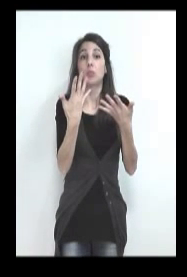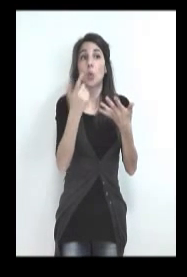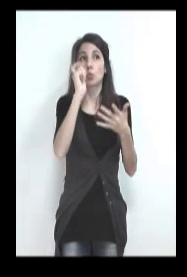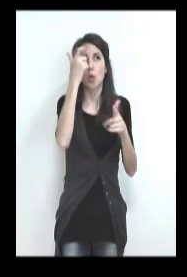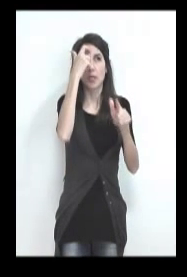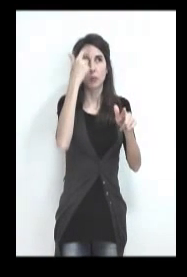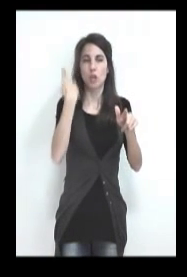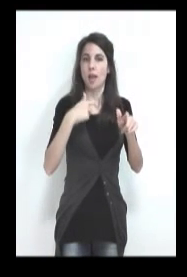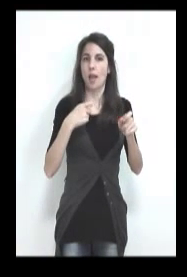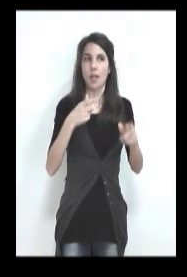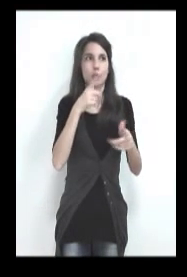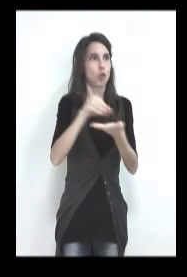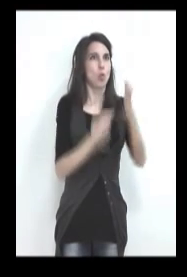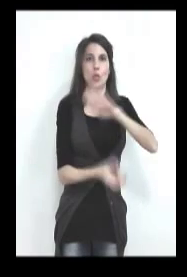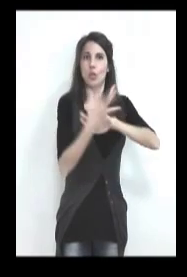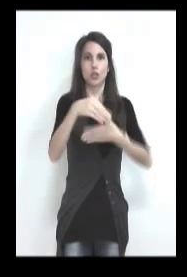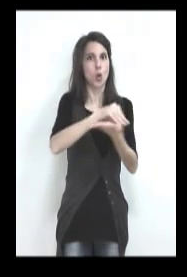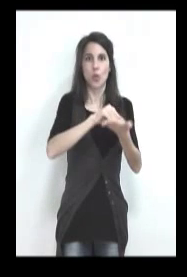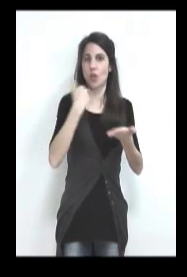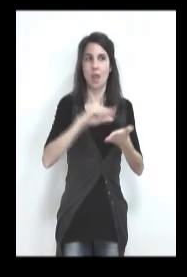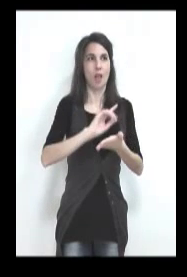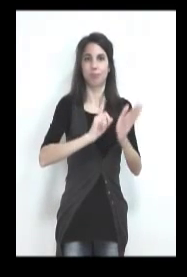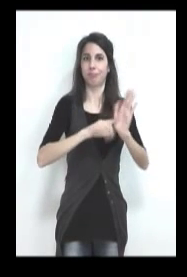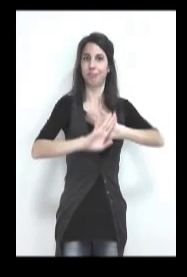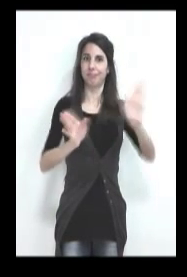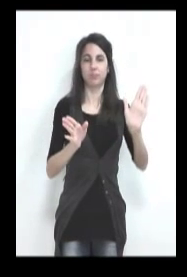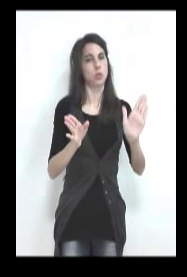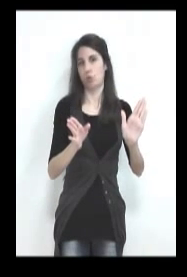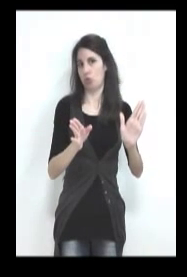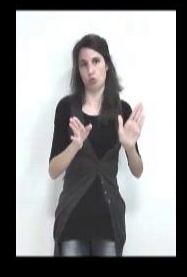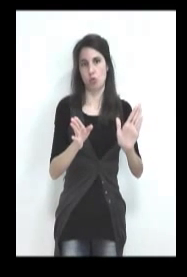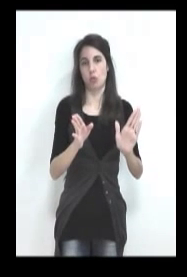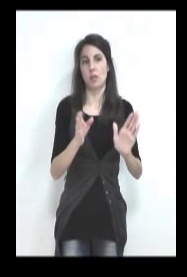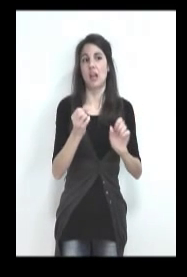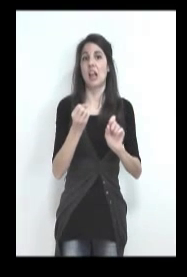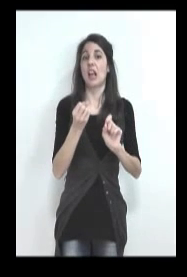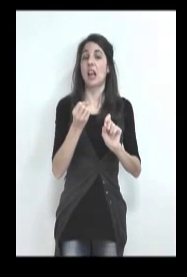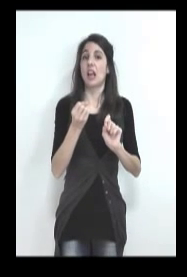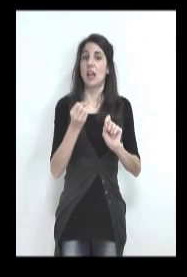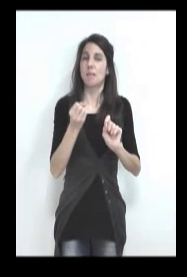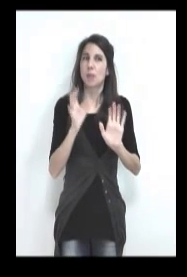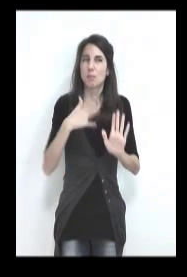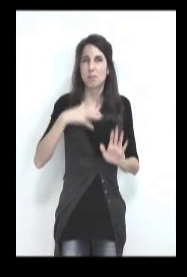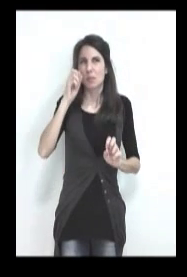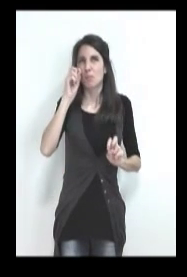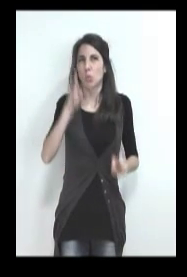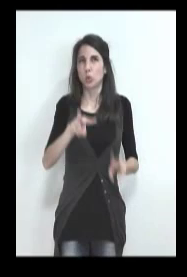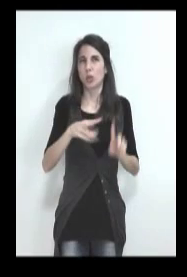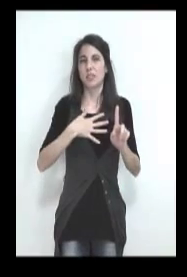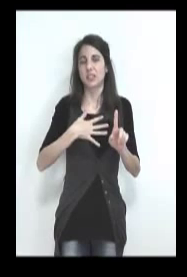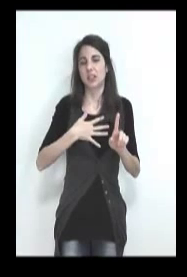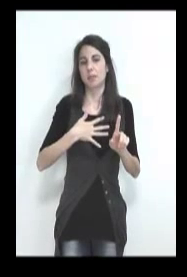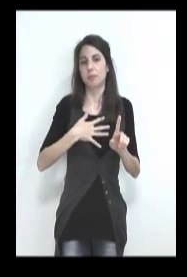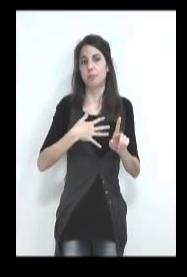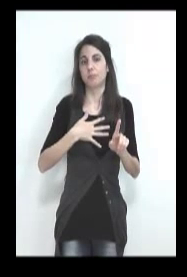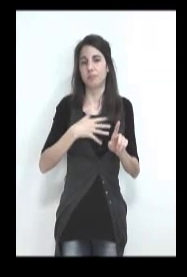concepto. Aunque eso fuese así, bajo mi punto de vista no me cabe la menor duda que